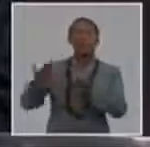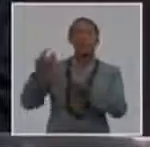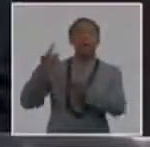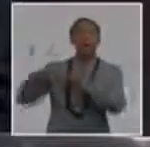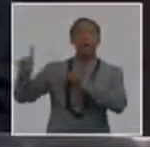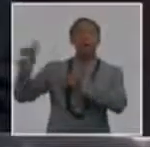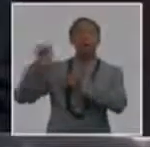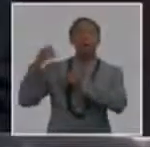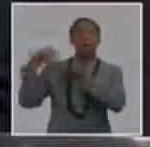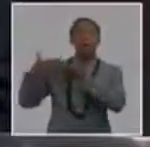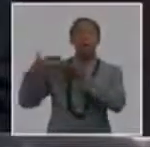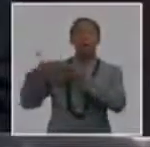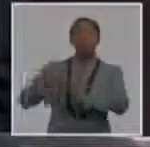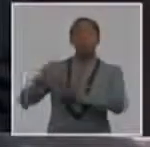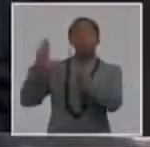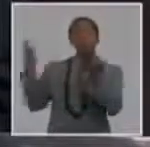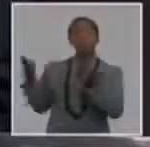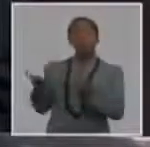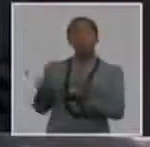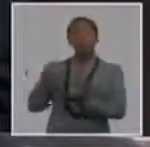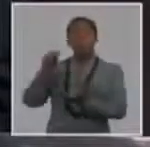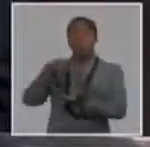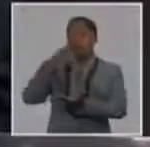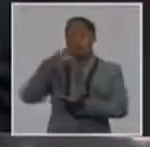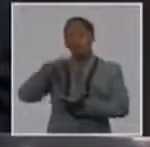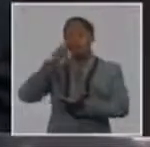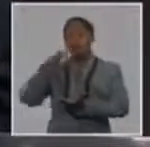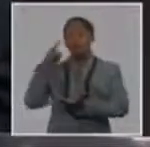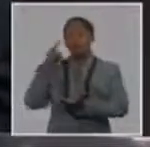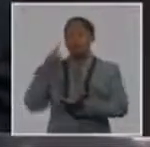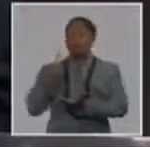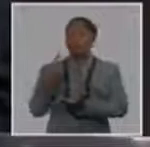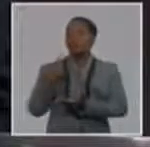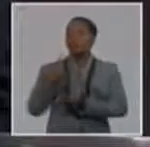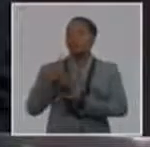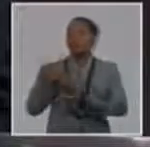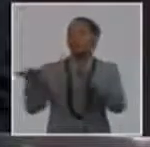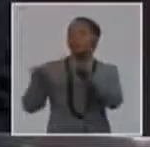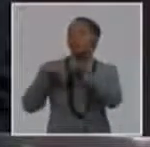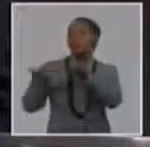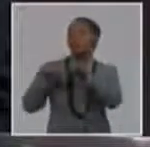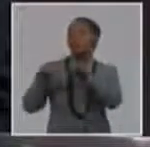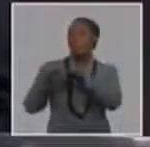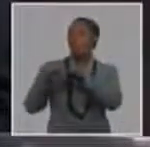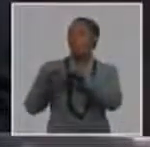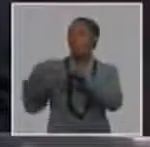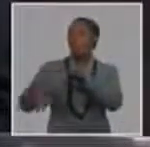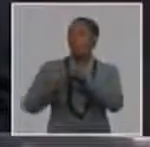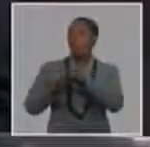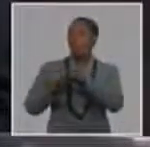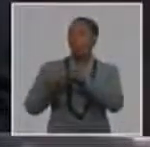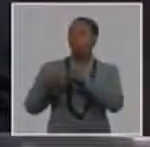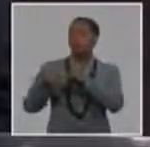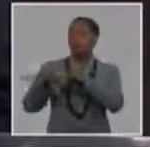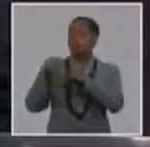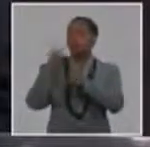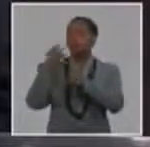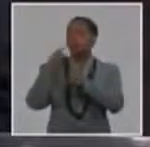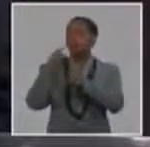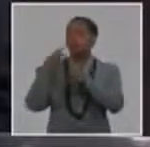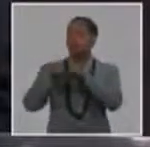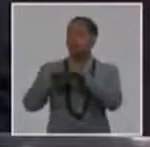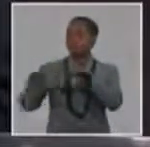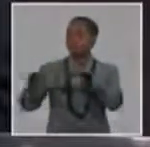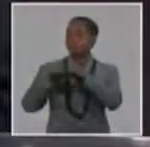biotecnológicas en el mundo, las empresas transnacionales. Estamos hablando, cuando decimos 78 mil pesos, de antes